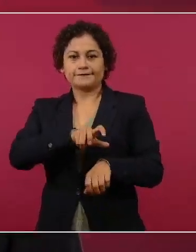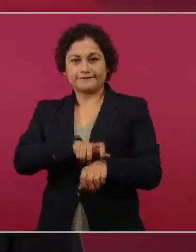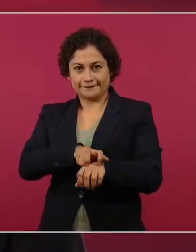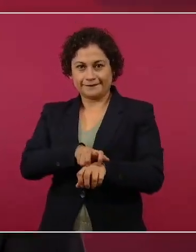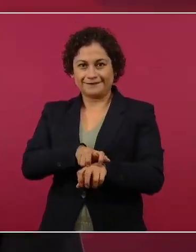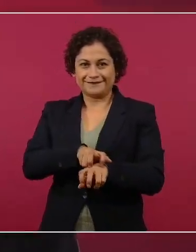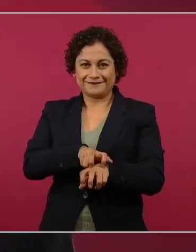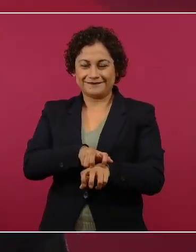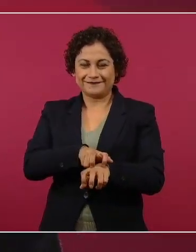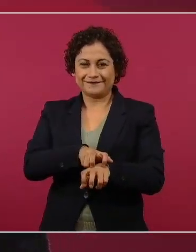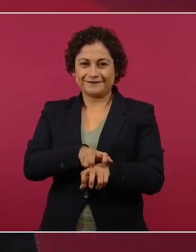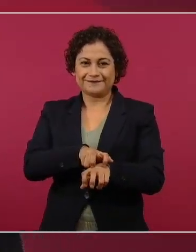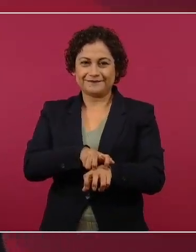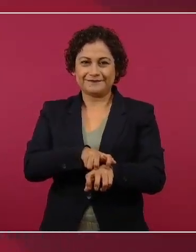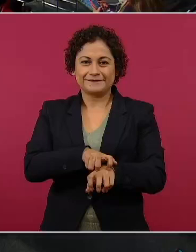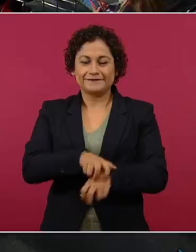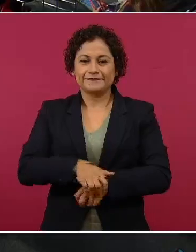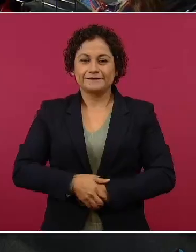subió.